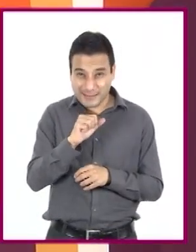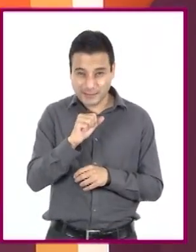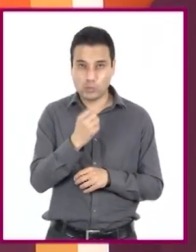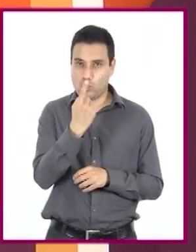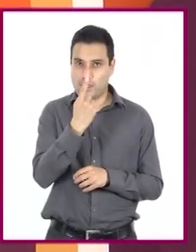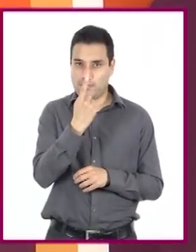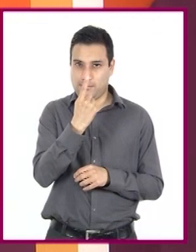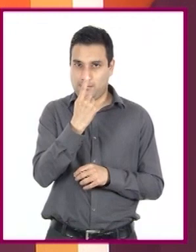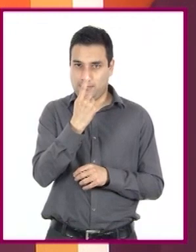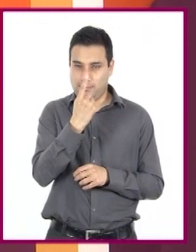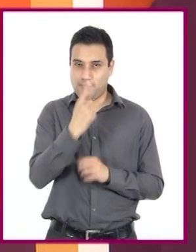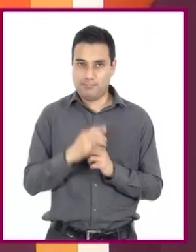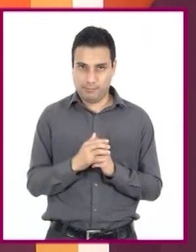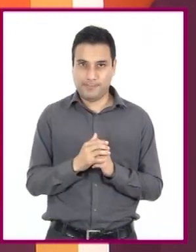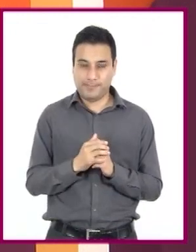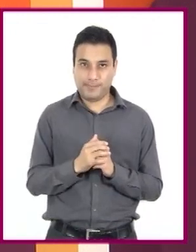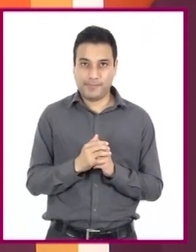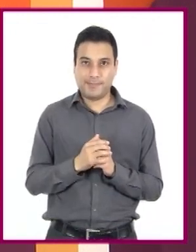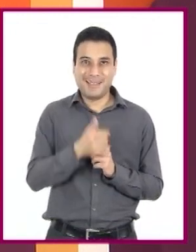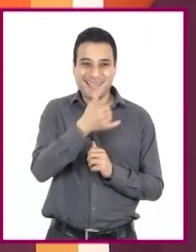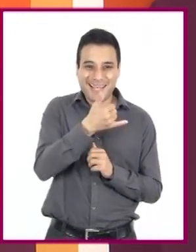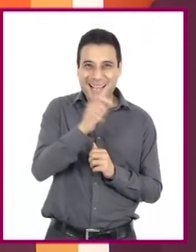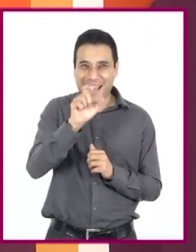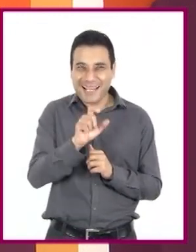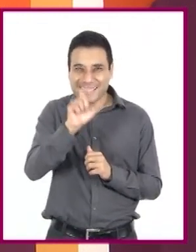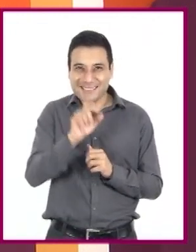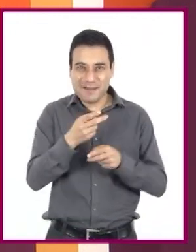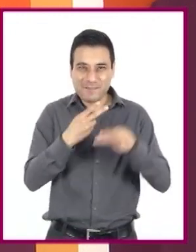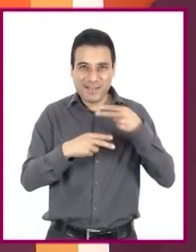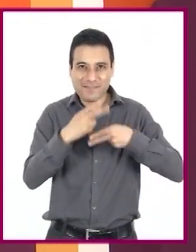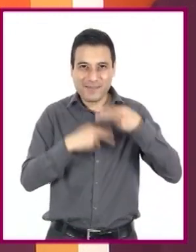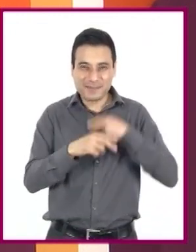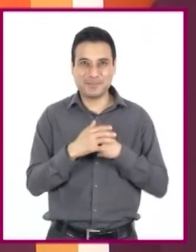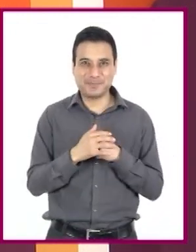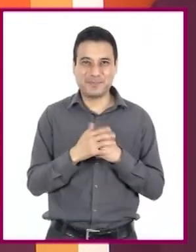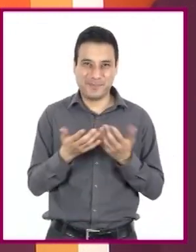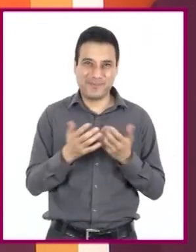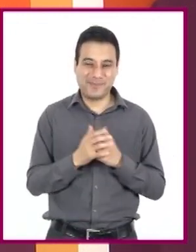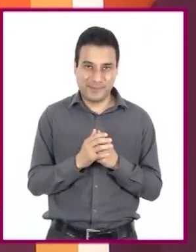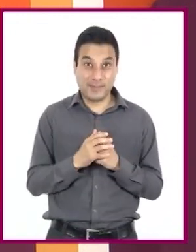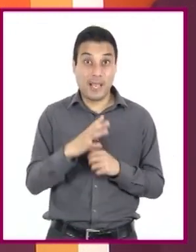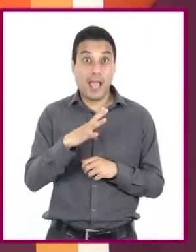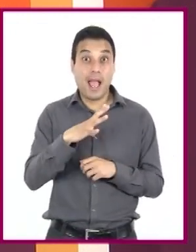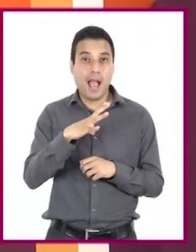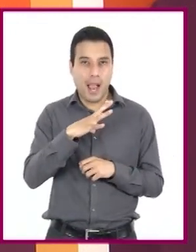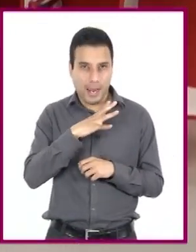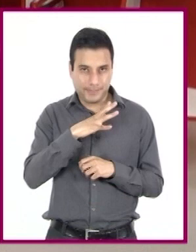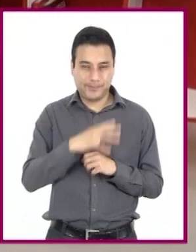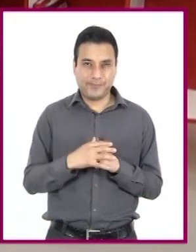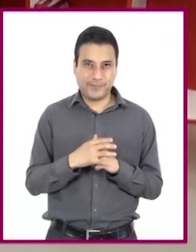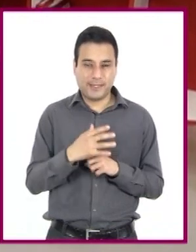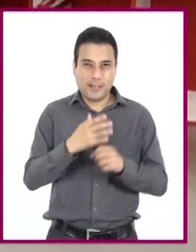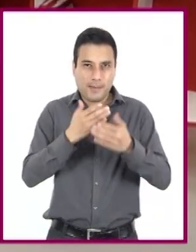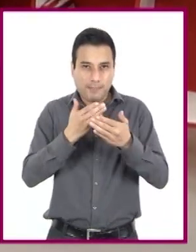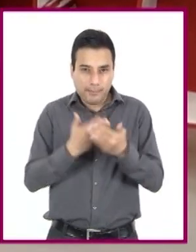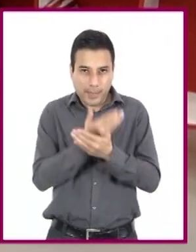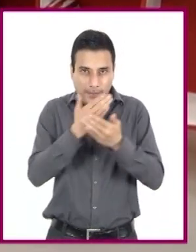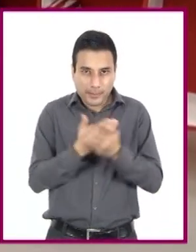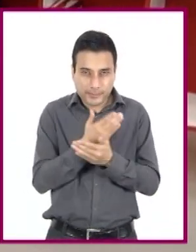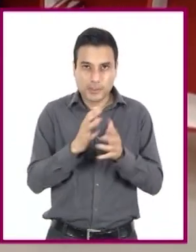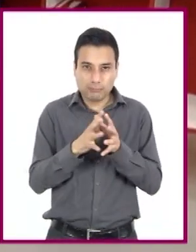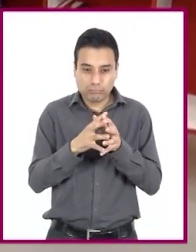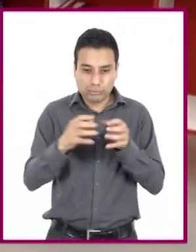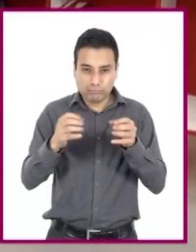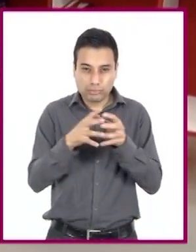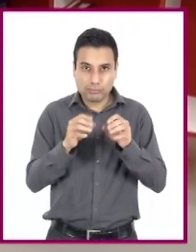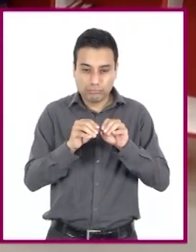resultado es que se forman células hijas con la mitad del material genético de los progenitores. De ahí